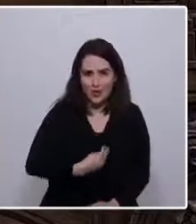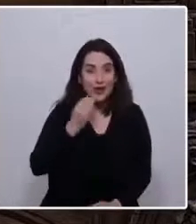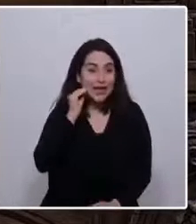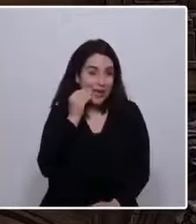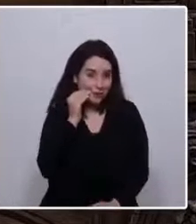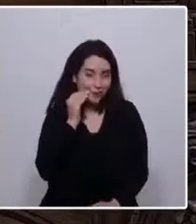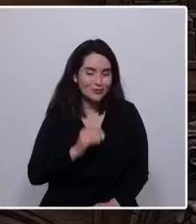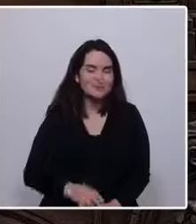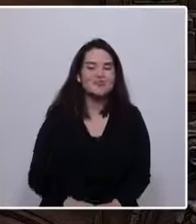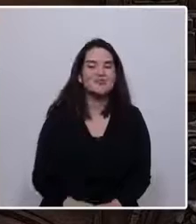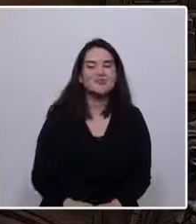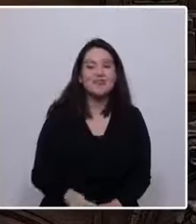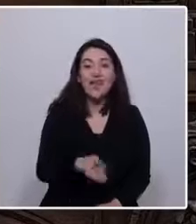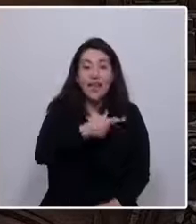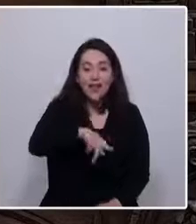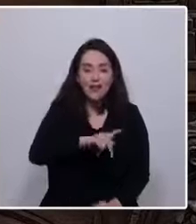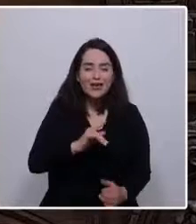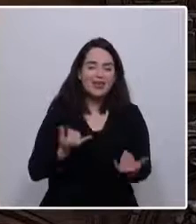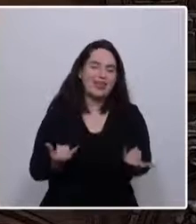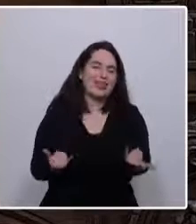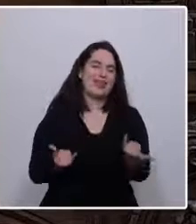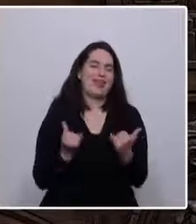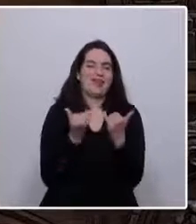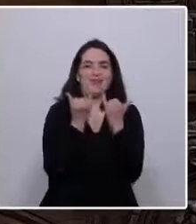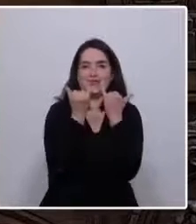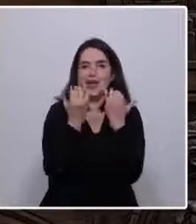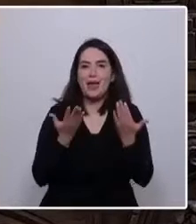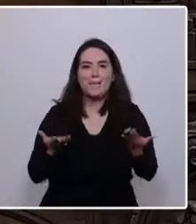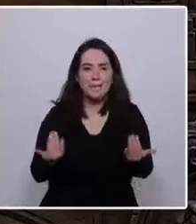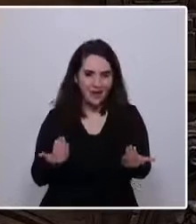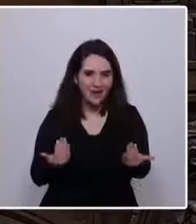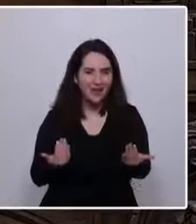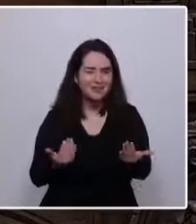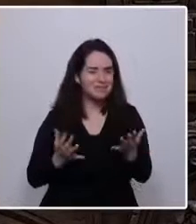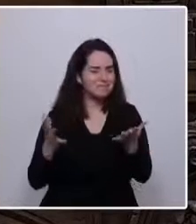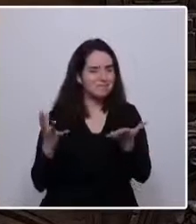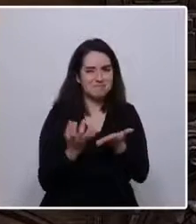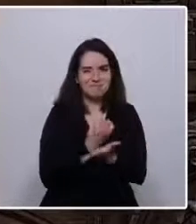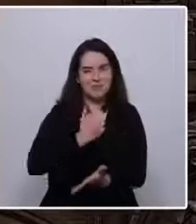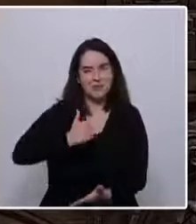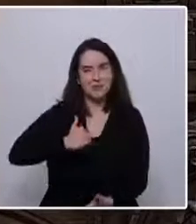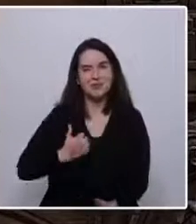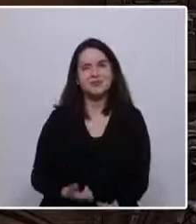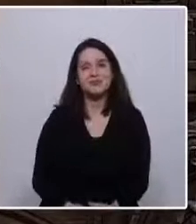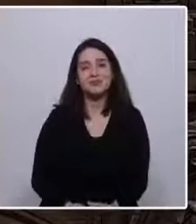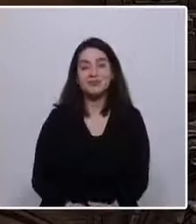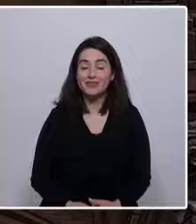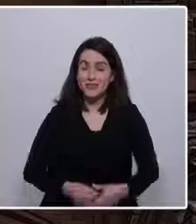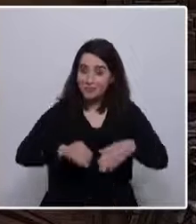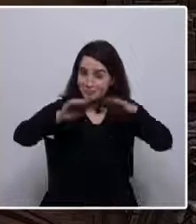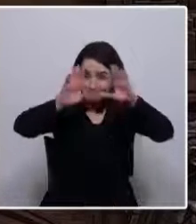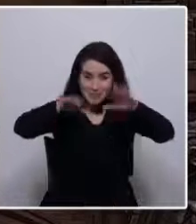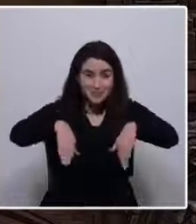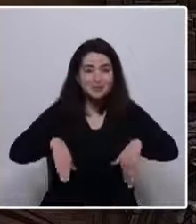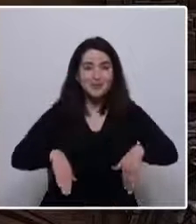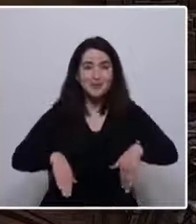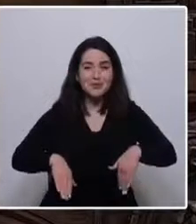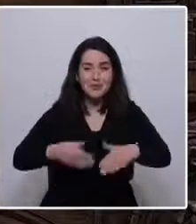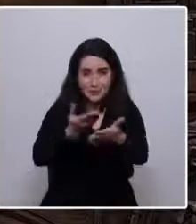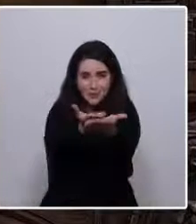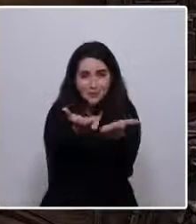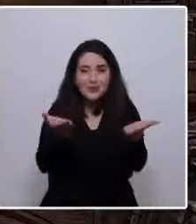lo disfruten llenos de esperanzas y realizaciones lo mismo que deseo para ustedes